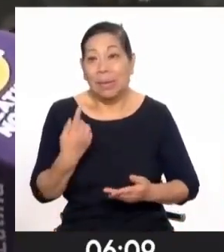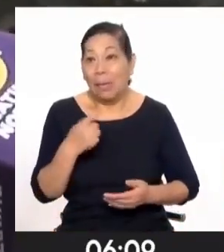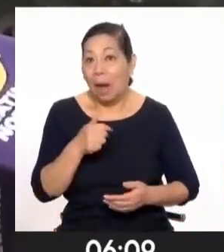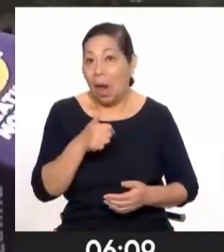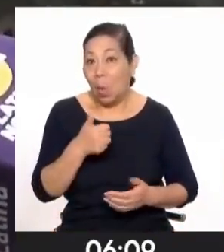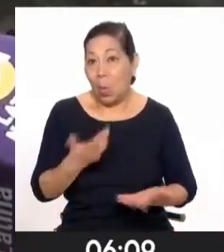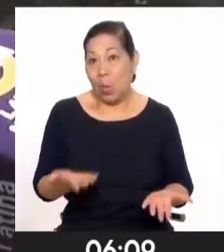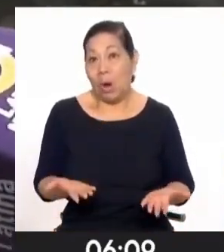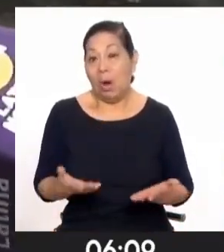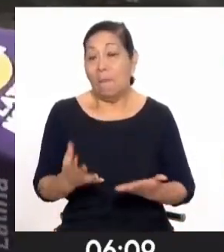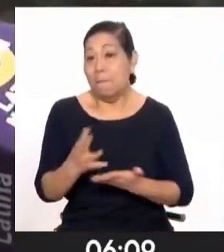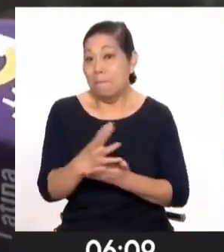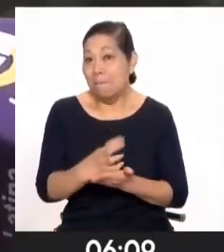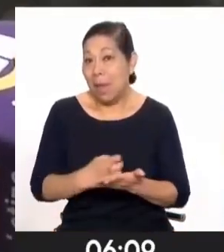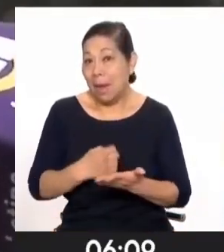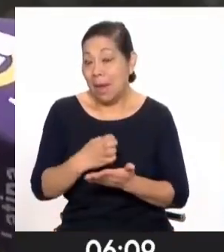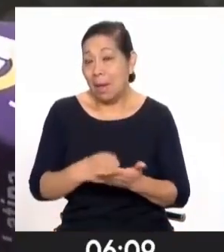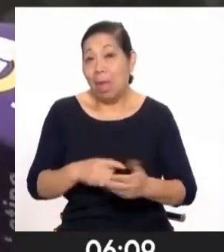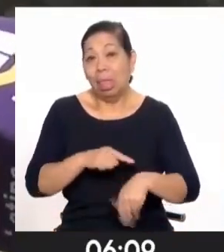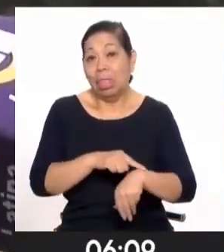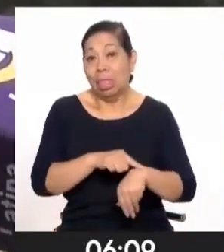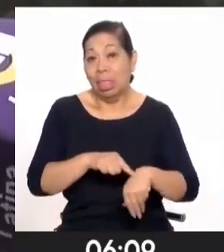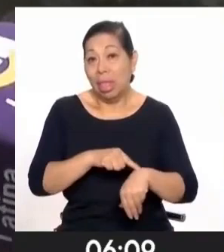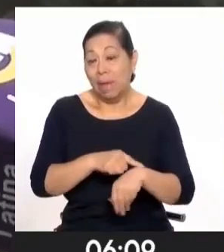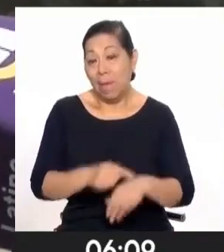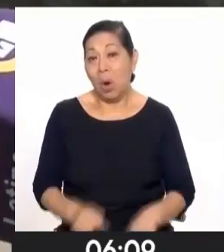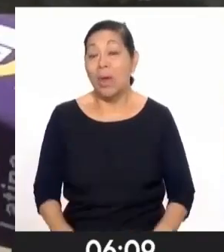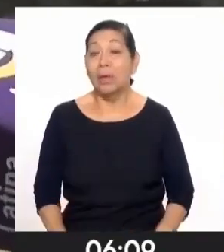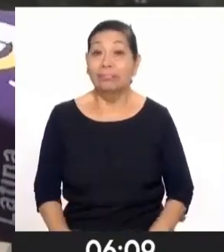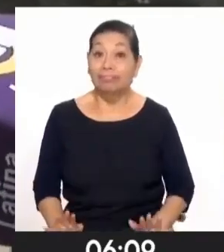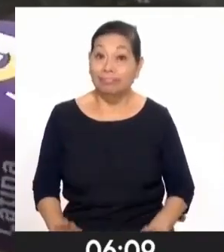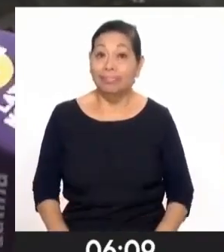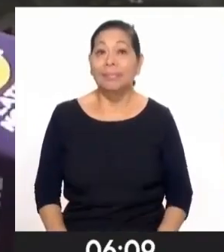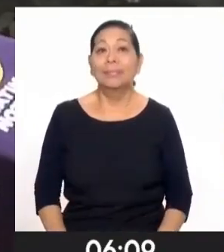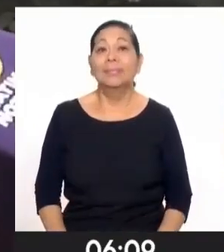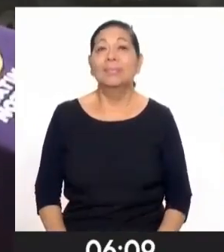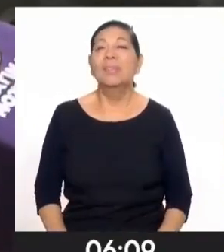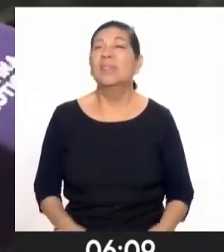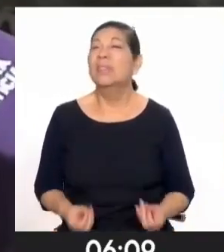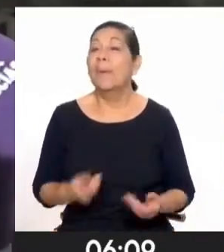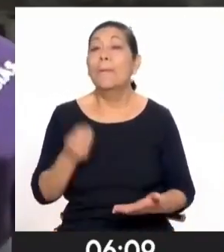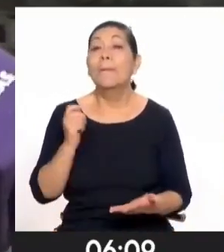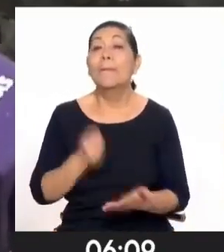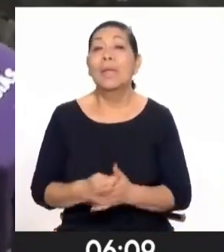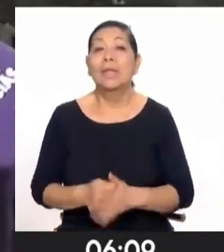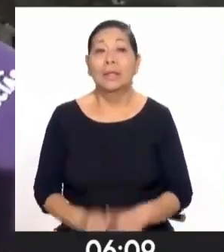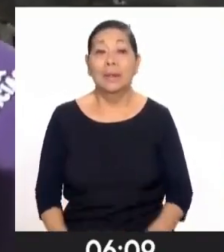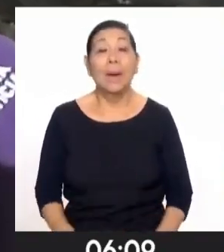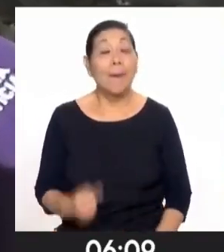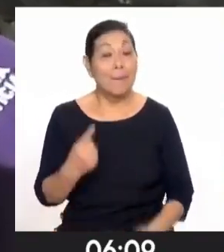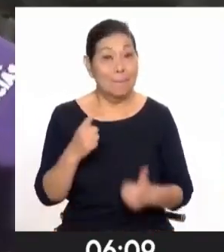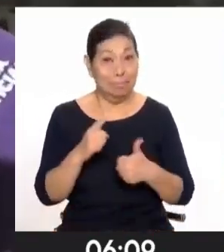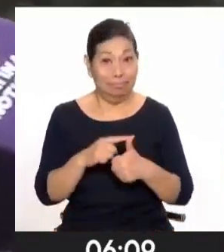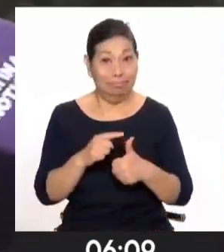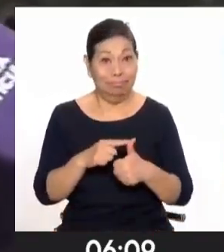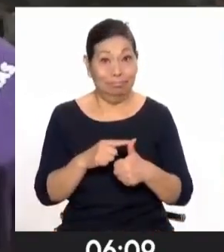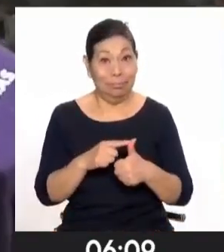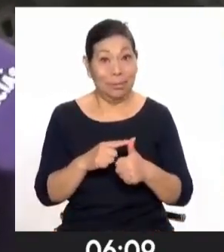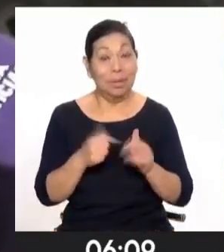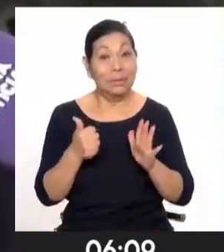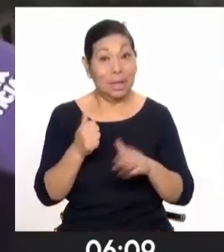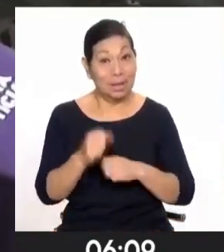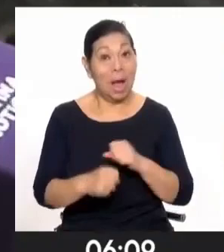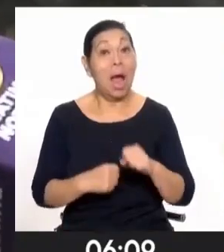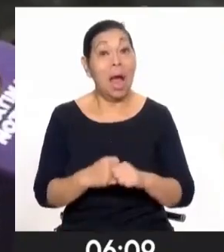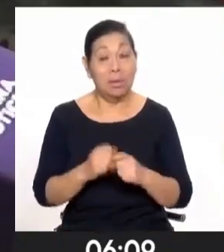y de omisión o demora de actos funcionales el primero de ellos tiene una pena mayor de